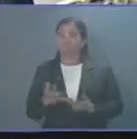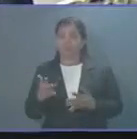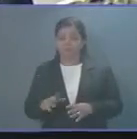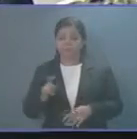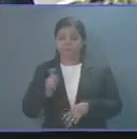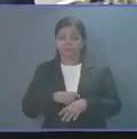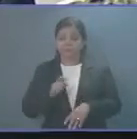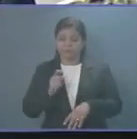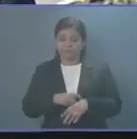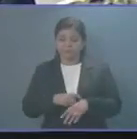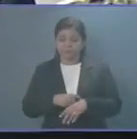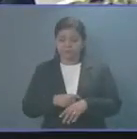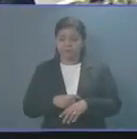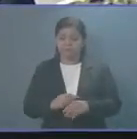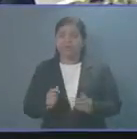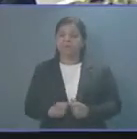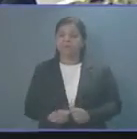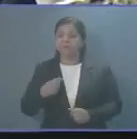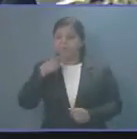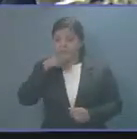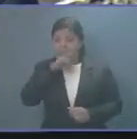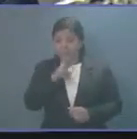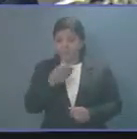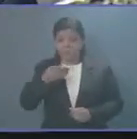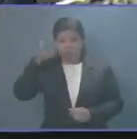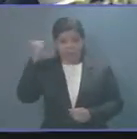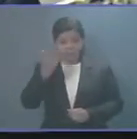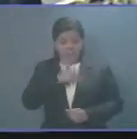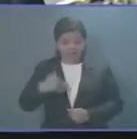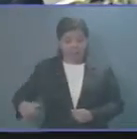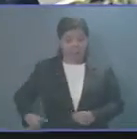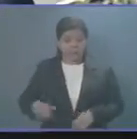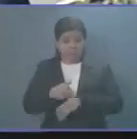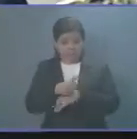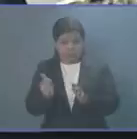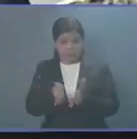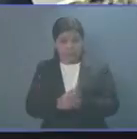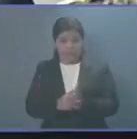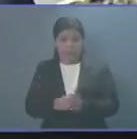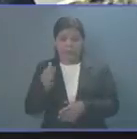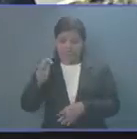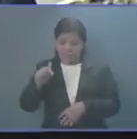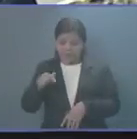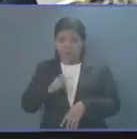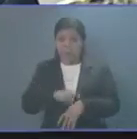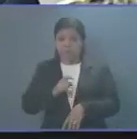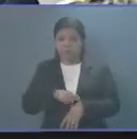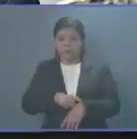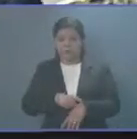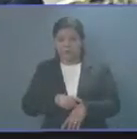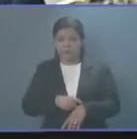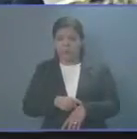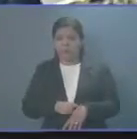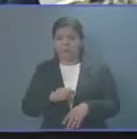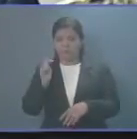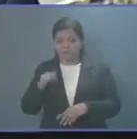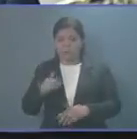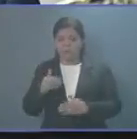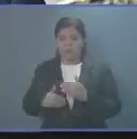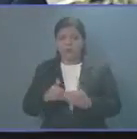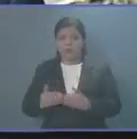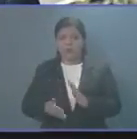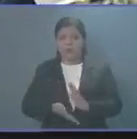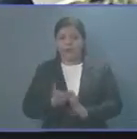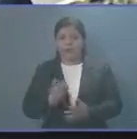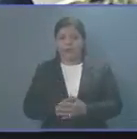periodo en el que el FMLN tenía la presidencia de este órgano del Estado, en el que ese proceso